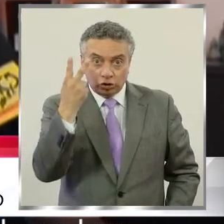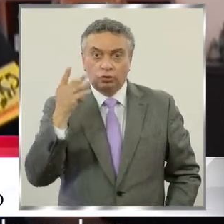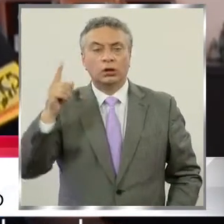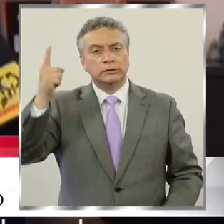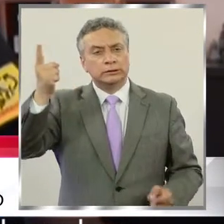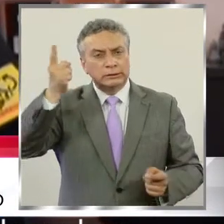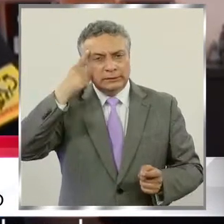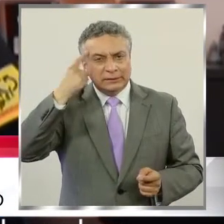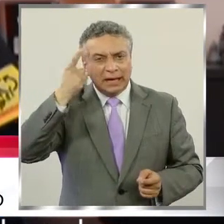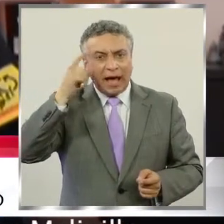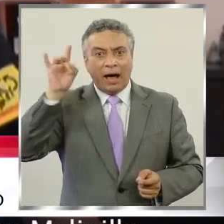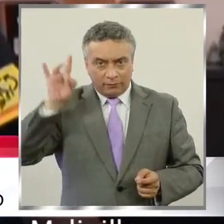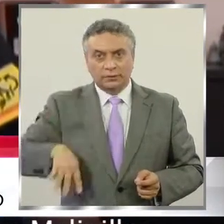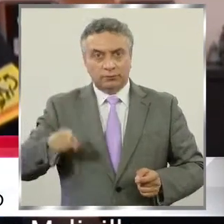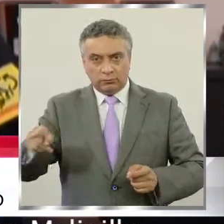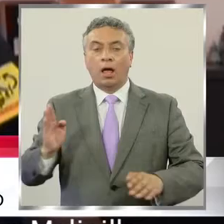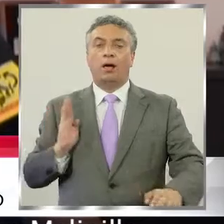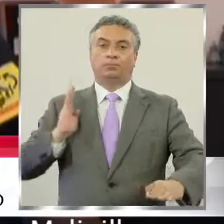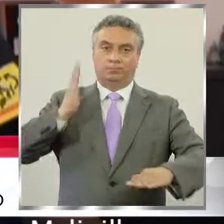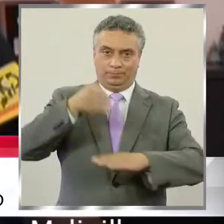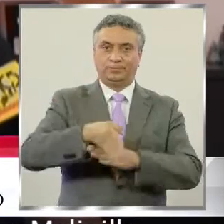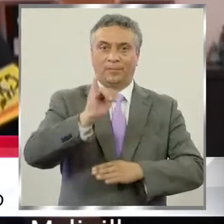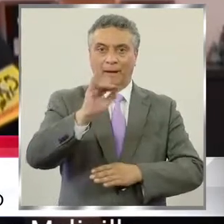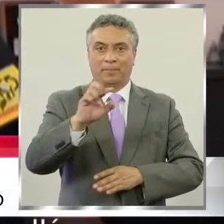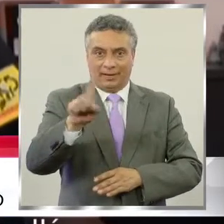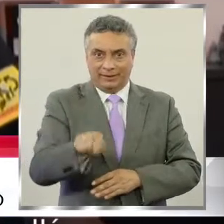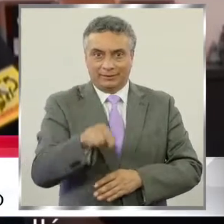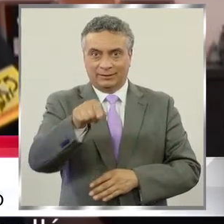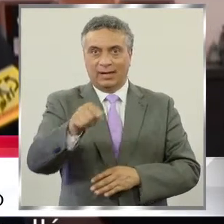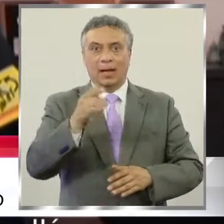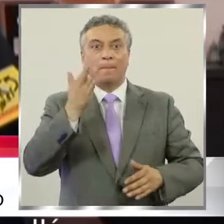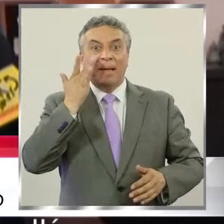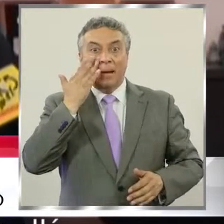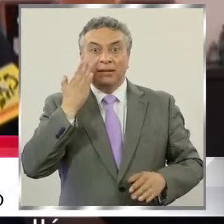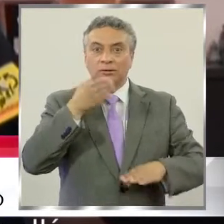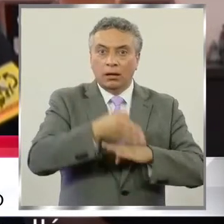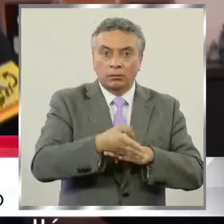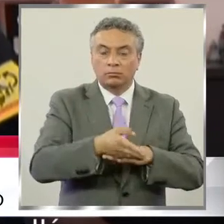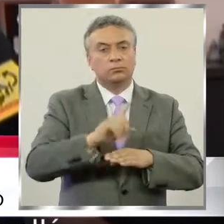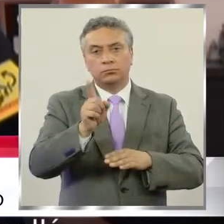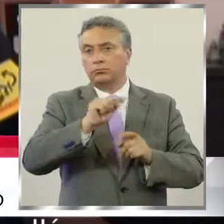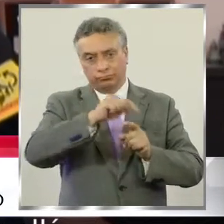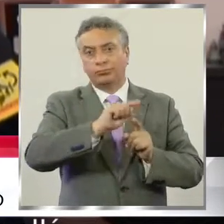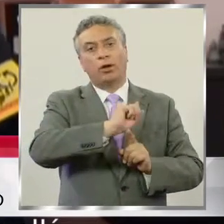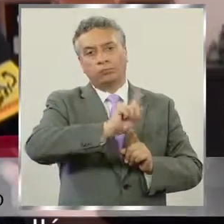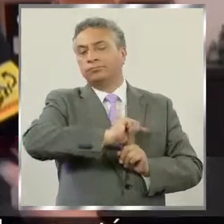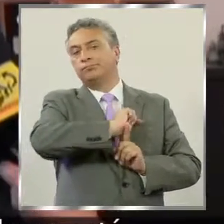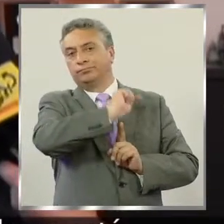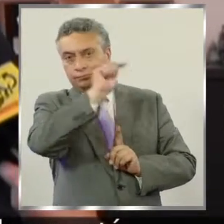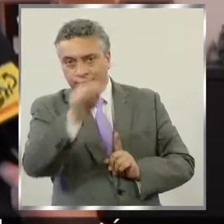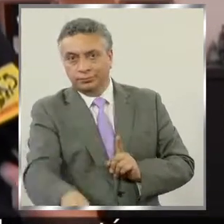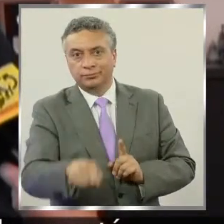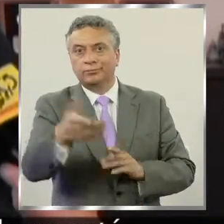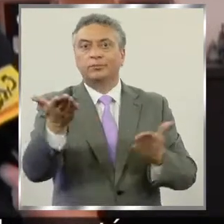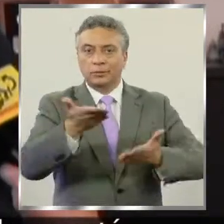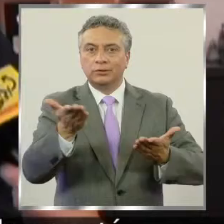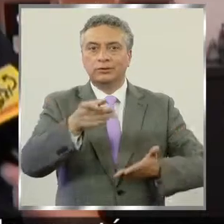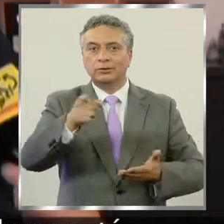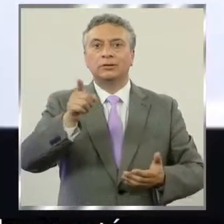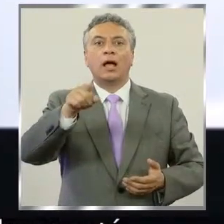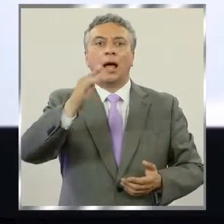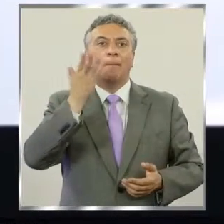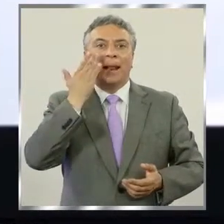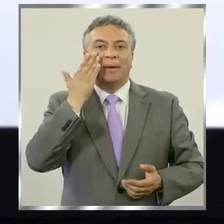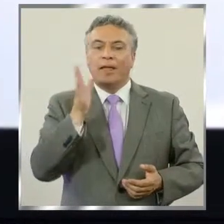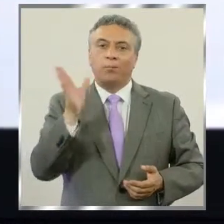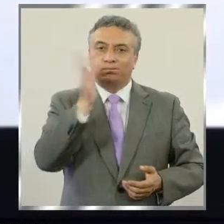que se han acercado a nuestra institución en Melipilla y nos han derivado desde allá porque la sucursal de